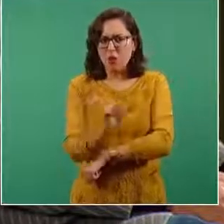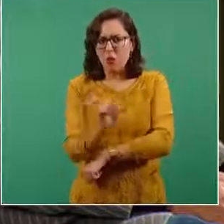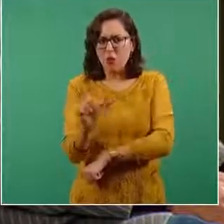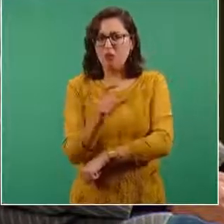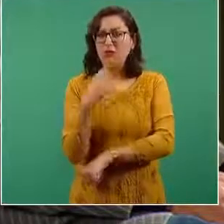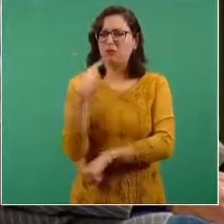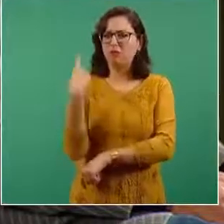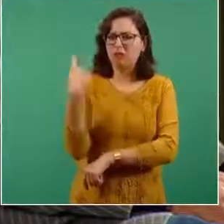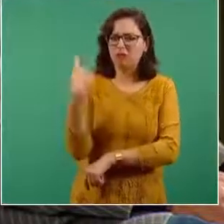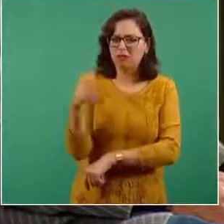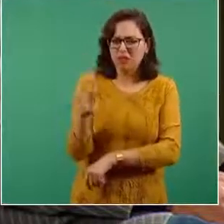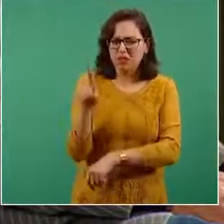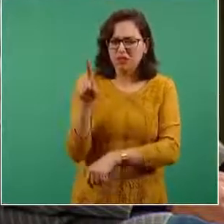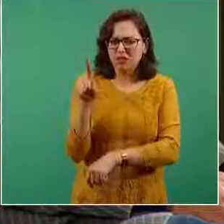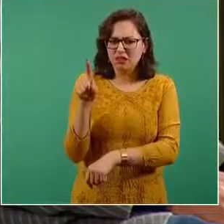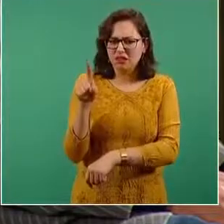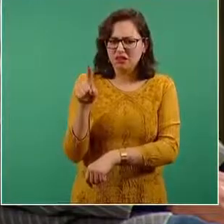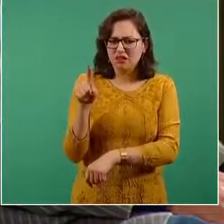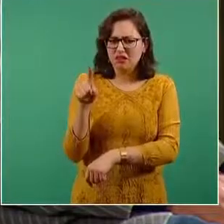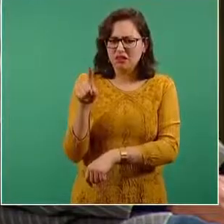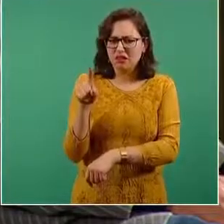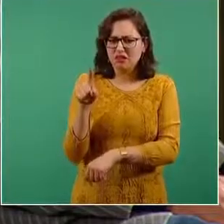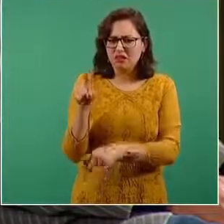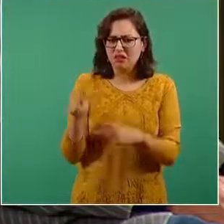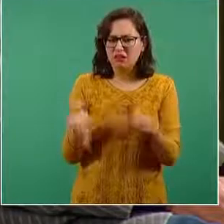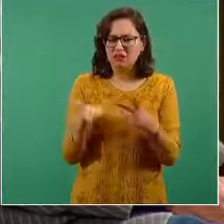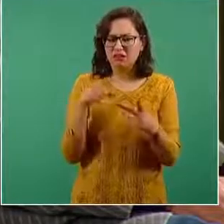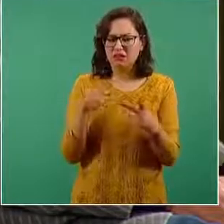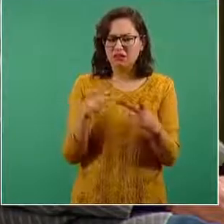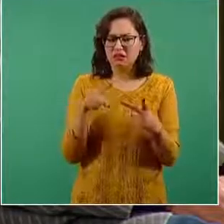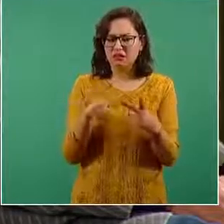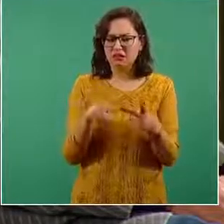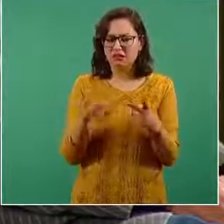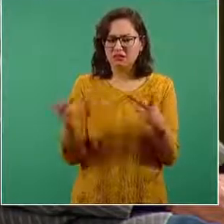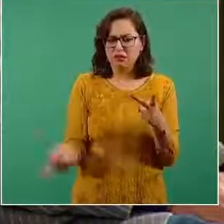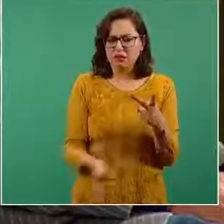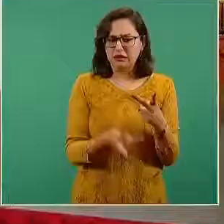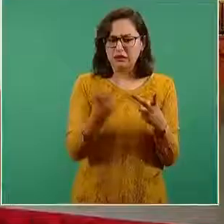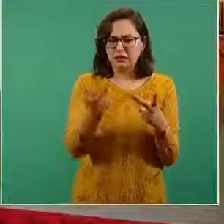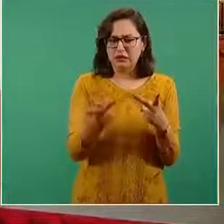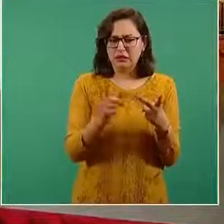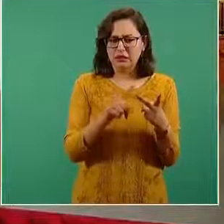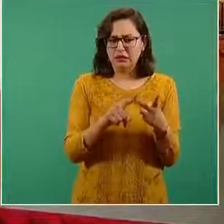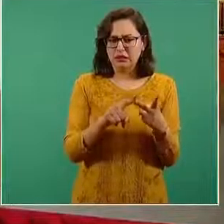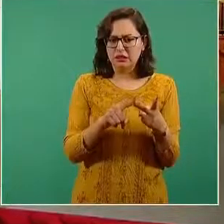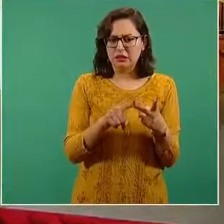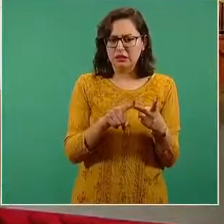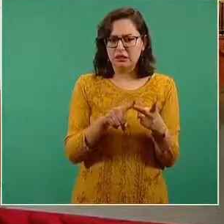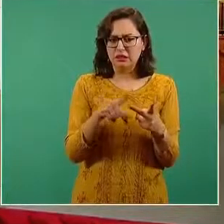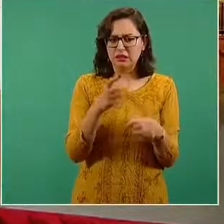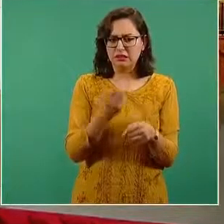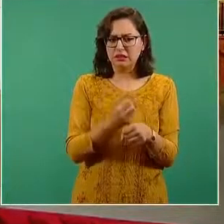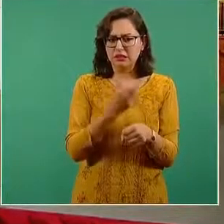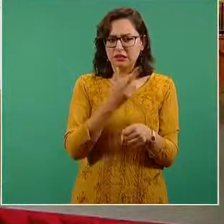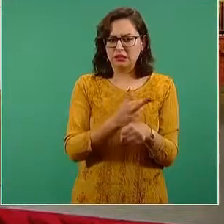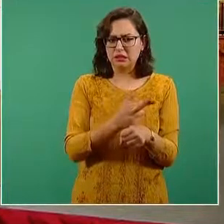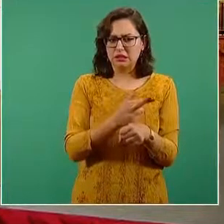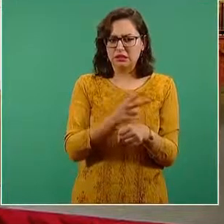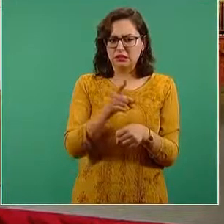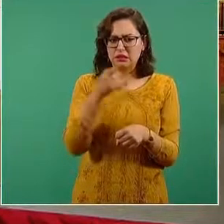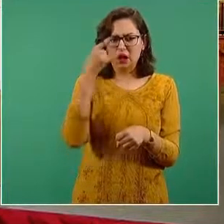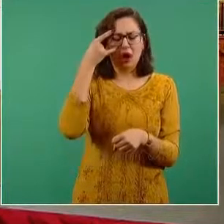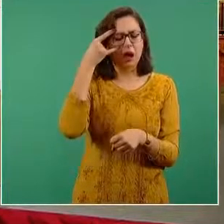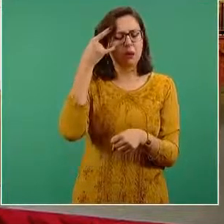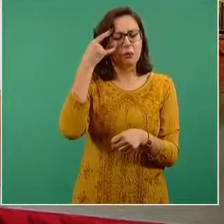amparos. Y bueno, una segunda para el secretario técnico de la Secretaría de Salud de Campeche.